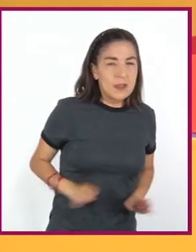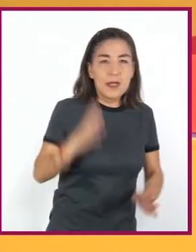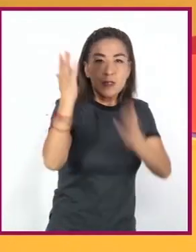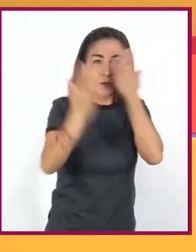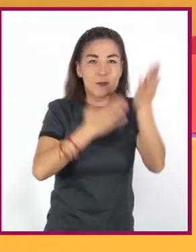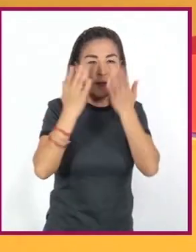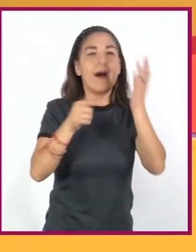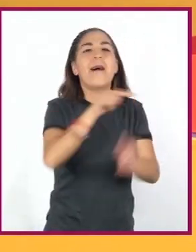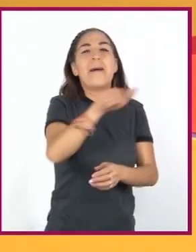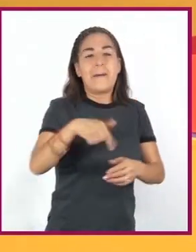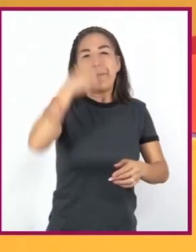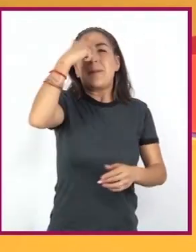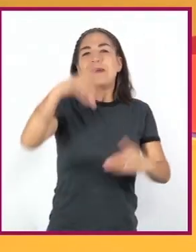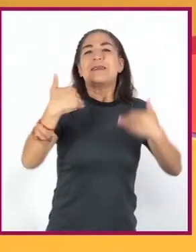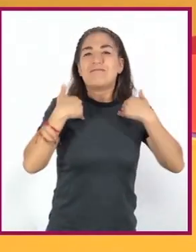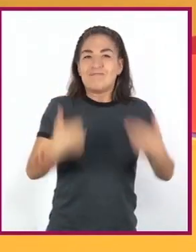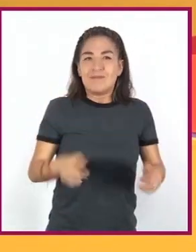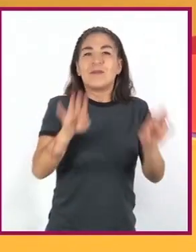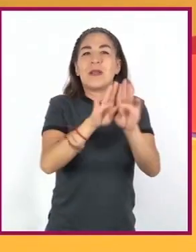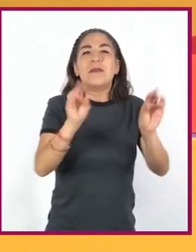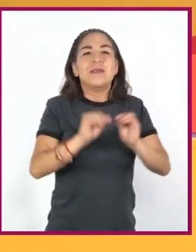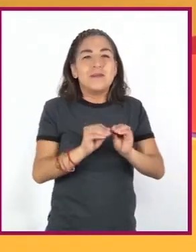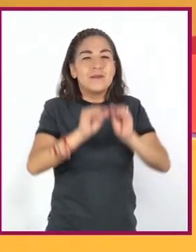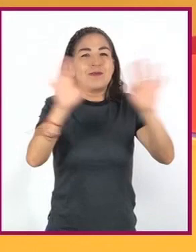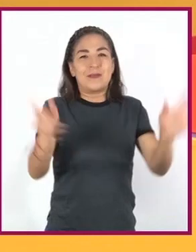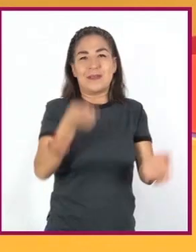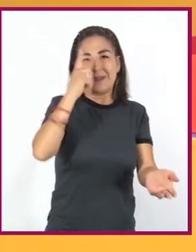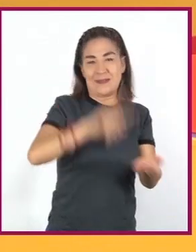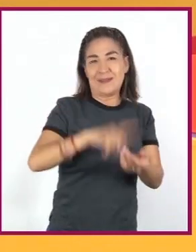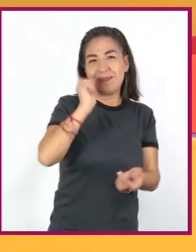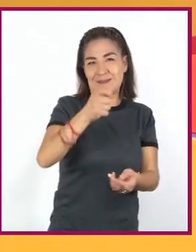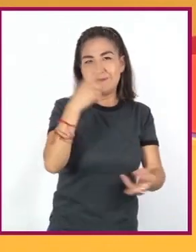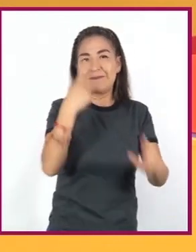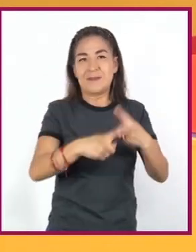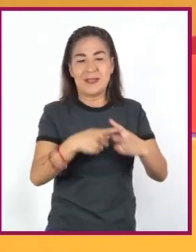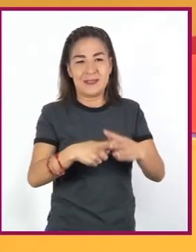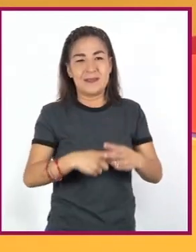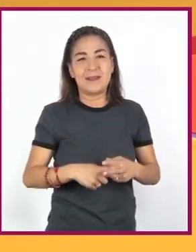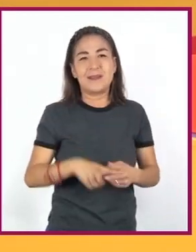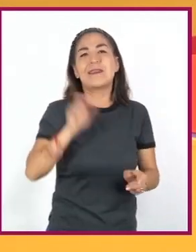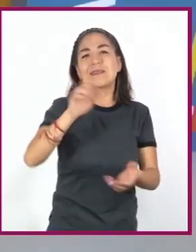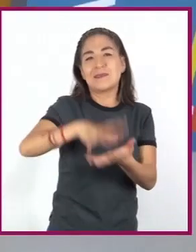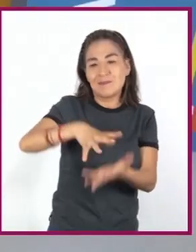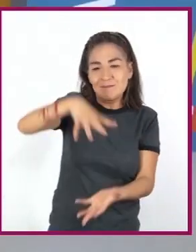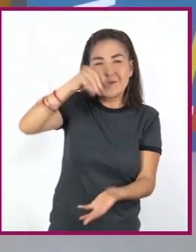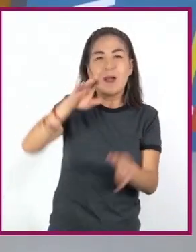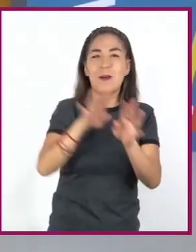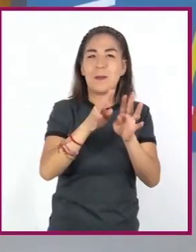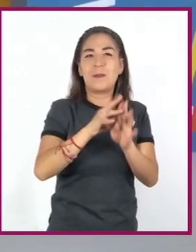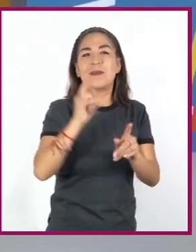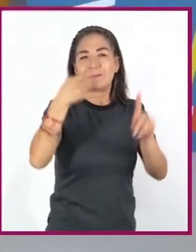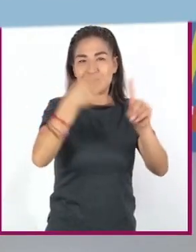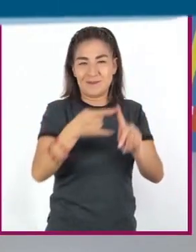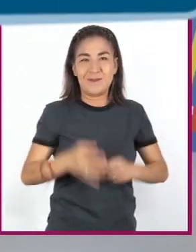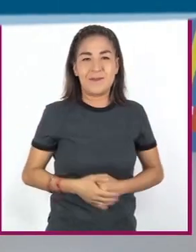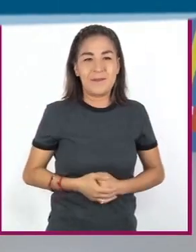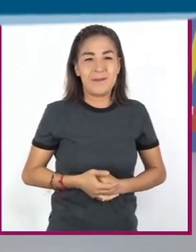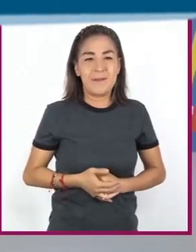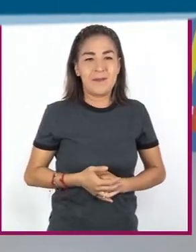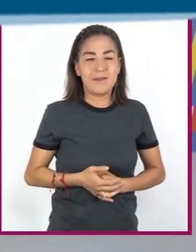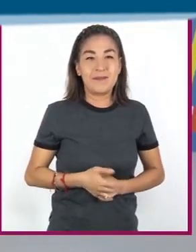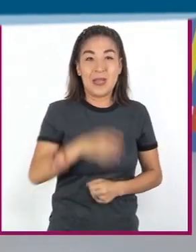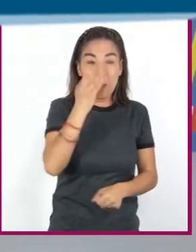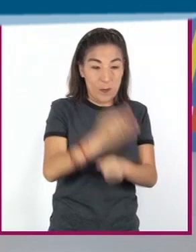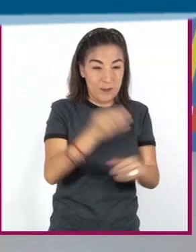la comprensión de esta amplia y maravillosa área de las matemáticas, la geometría. El tema de la sesión